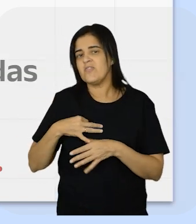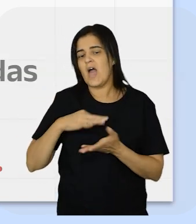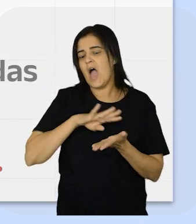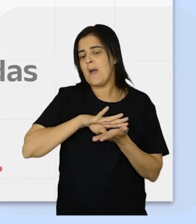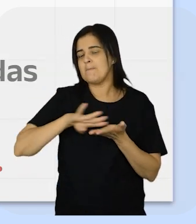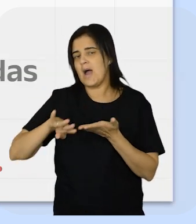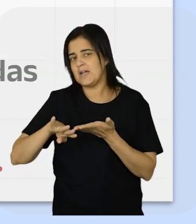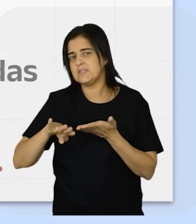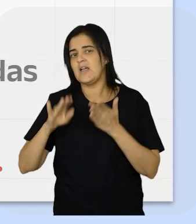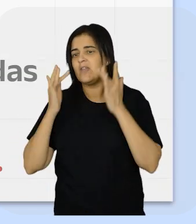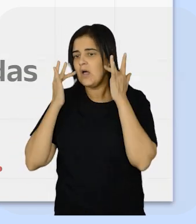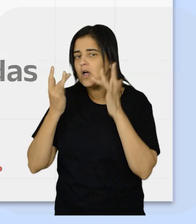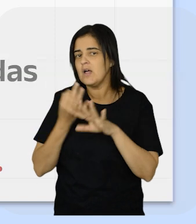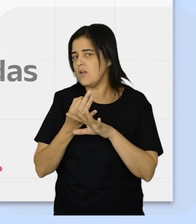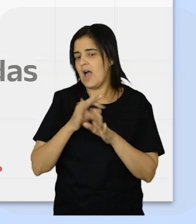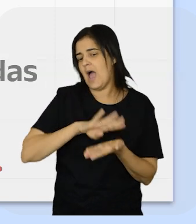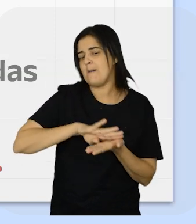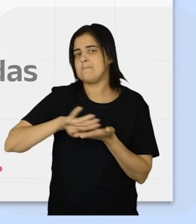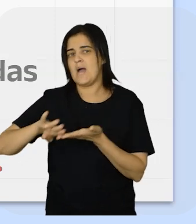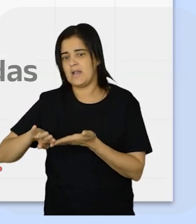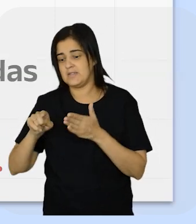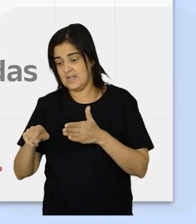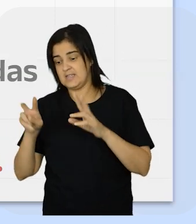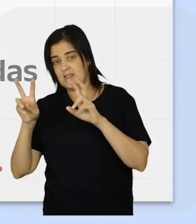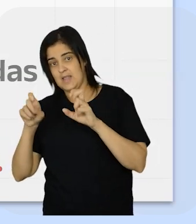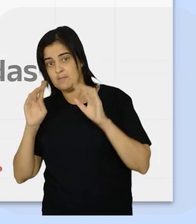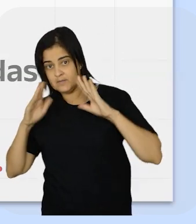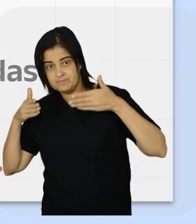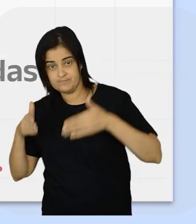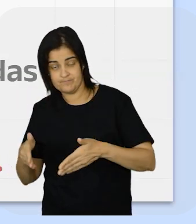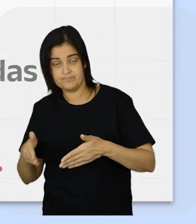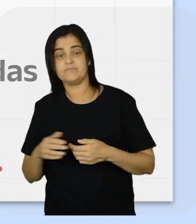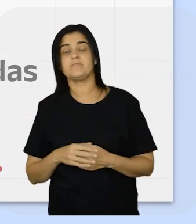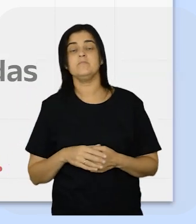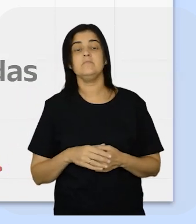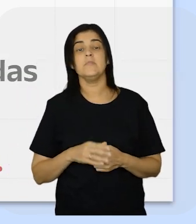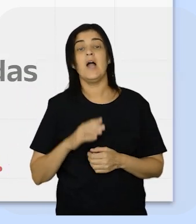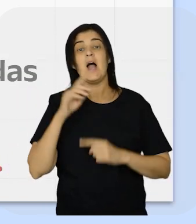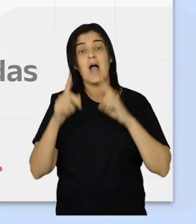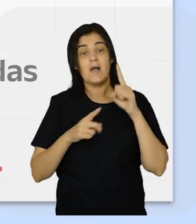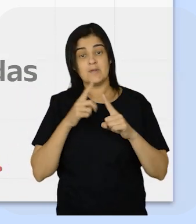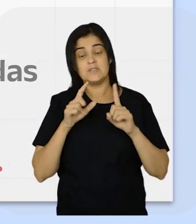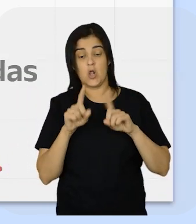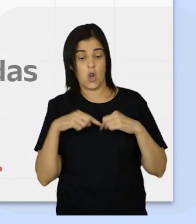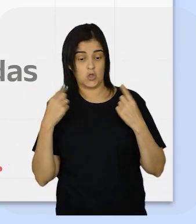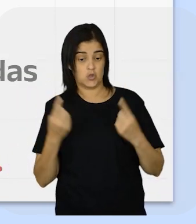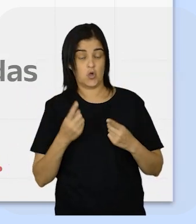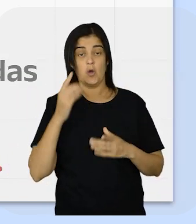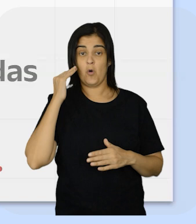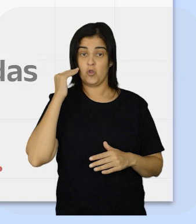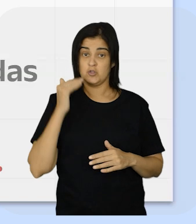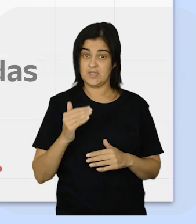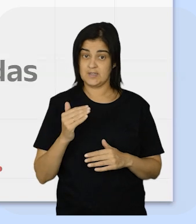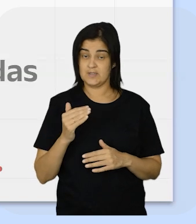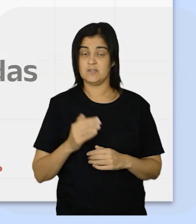lo que es la enseñanza. Entonces, ¿qué ocurre? A veces, nosotros como